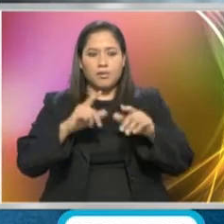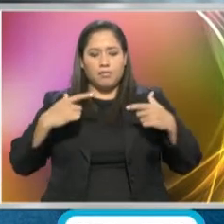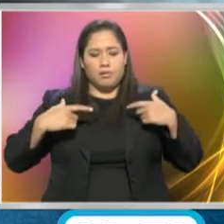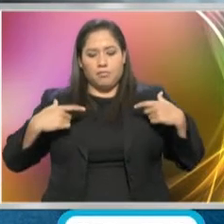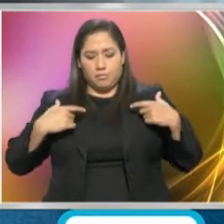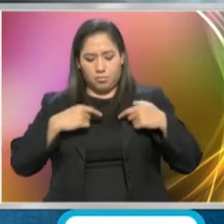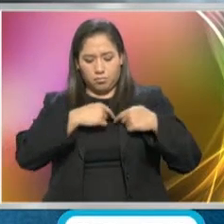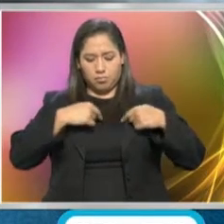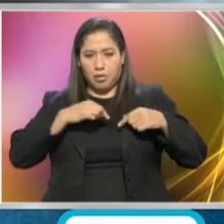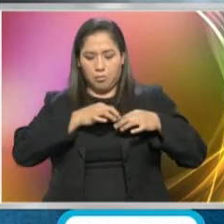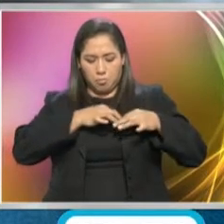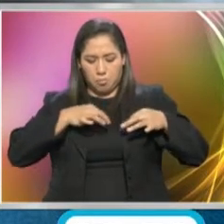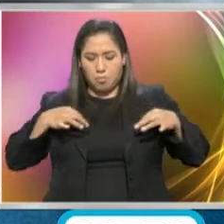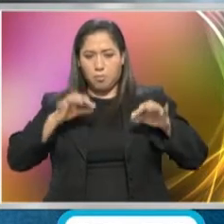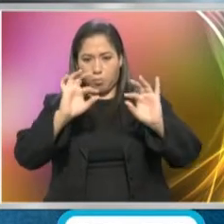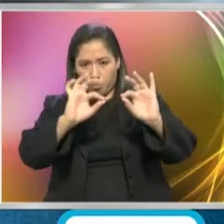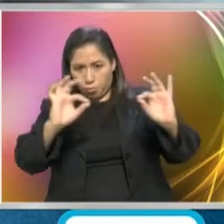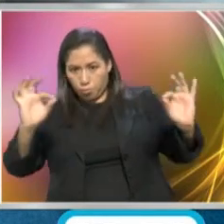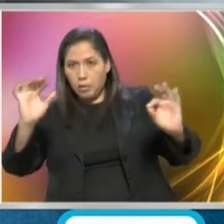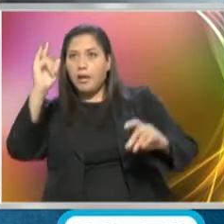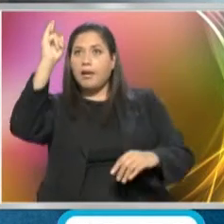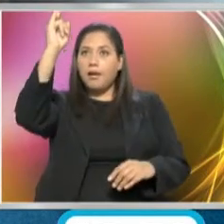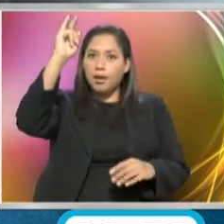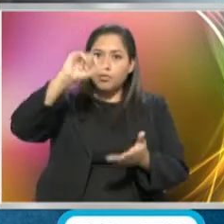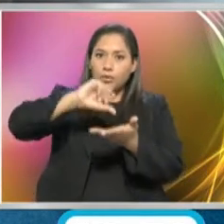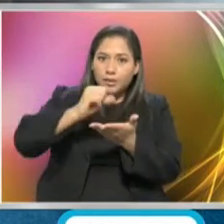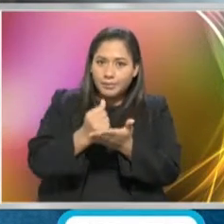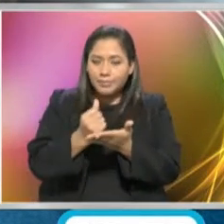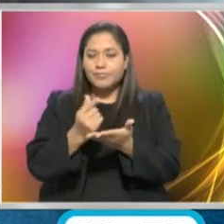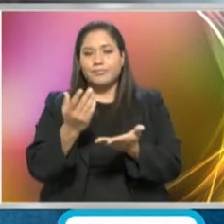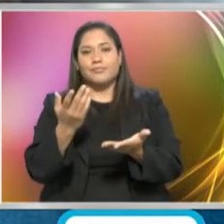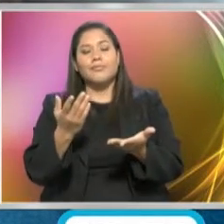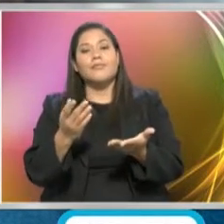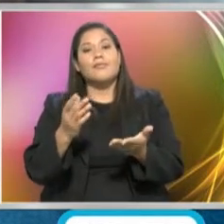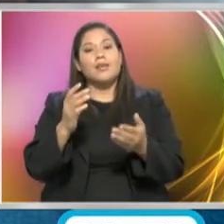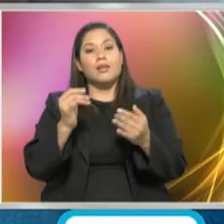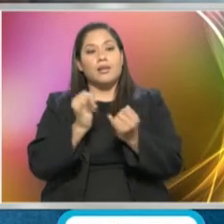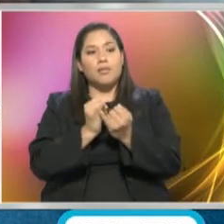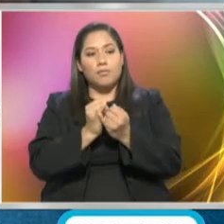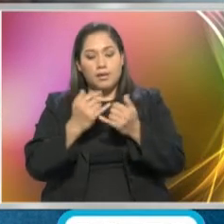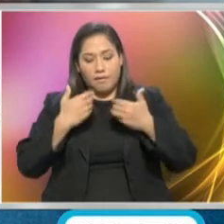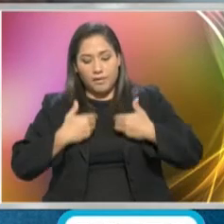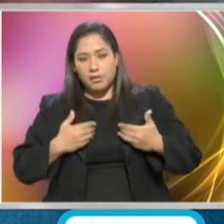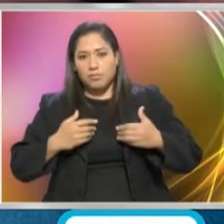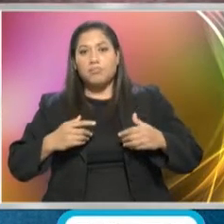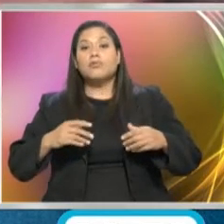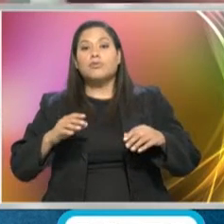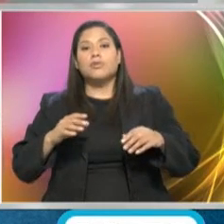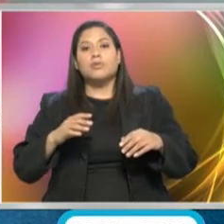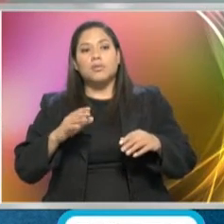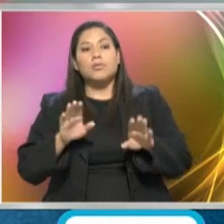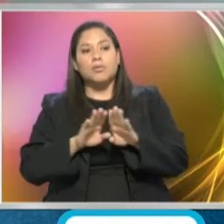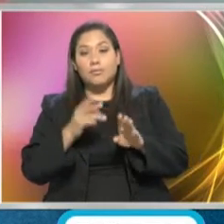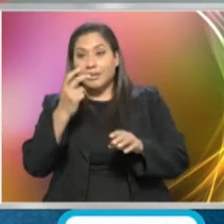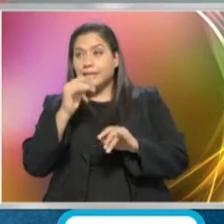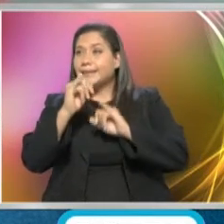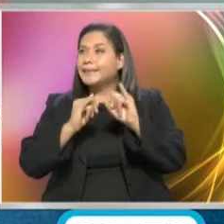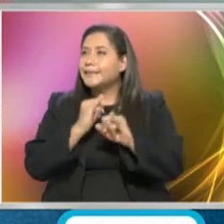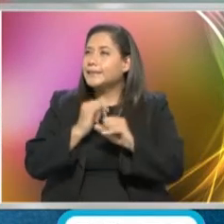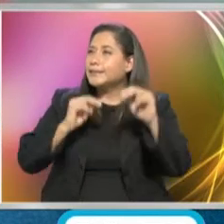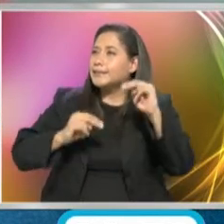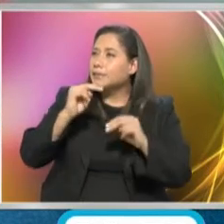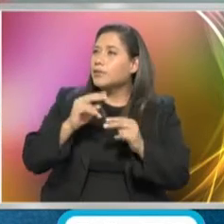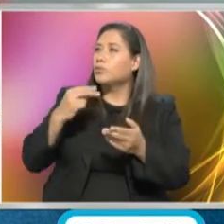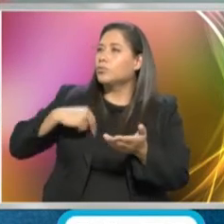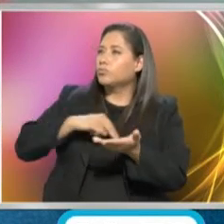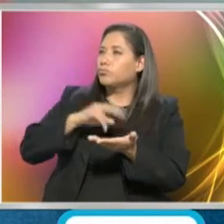tórax, la altura de la persona, también la condición física. ¿Sí? Entonces, estos estándares internacionales los